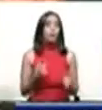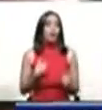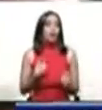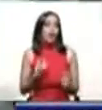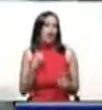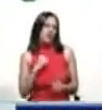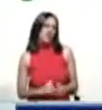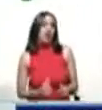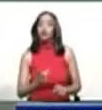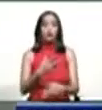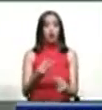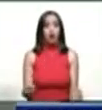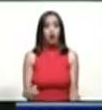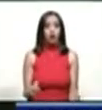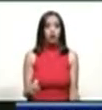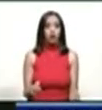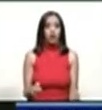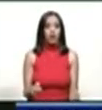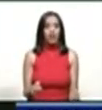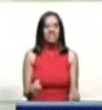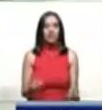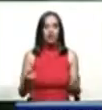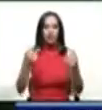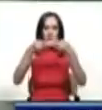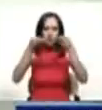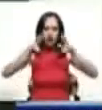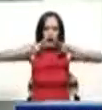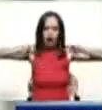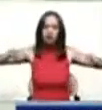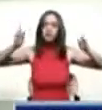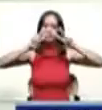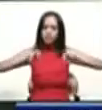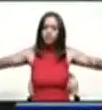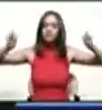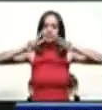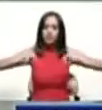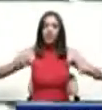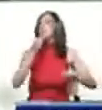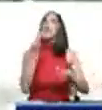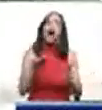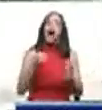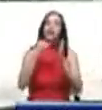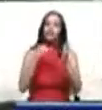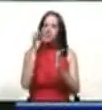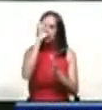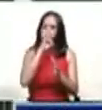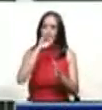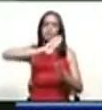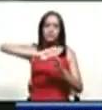no, sino que fueron desmantelando de buena manera ese instituto, porque a